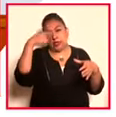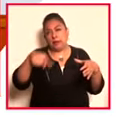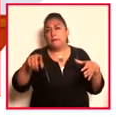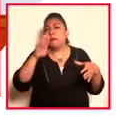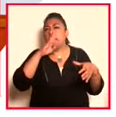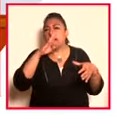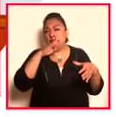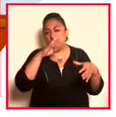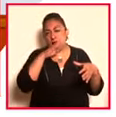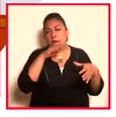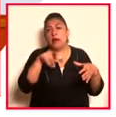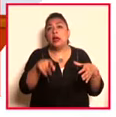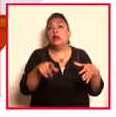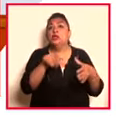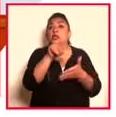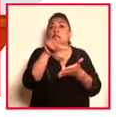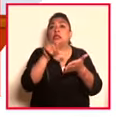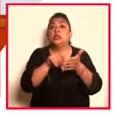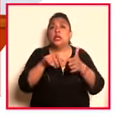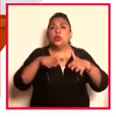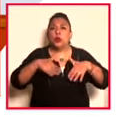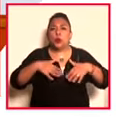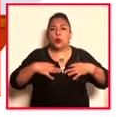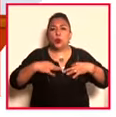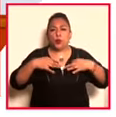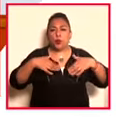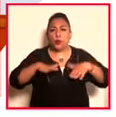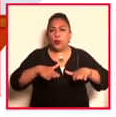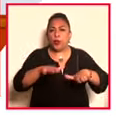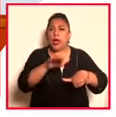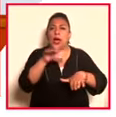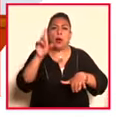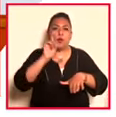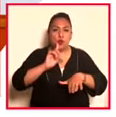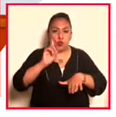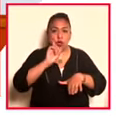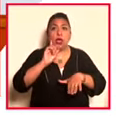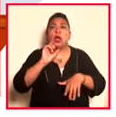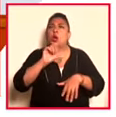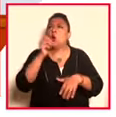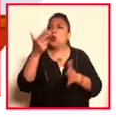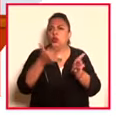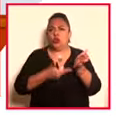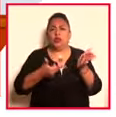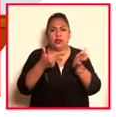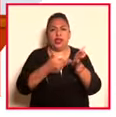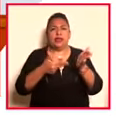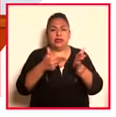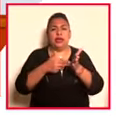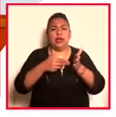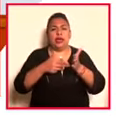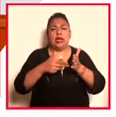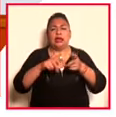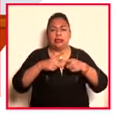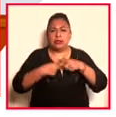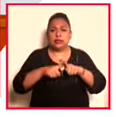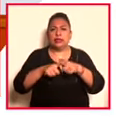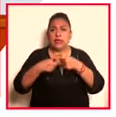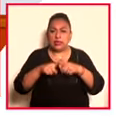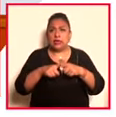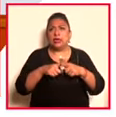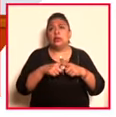creó un centro de costura para las mujeres, creó un taller de tejidos. Entonces, el